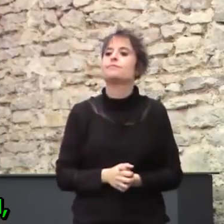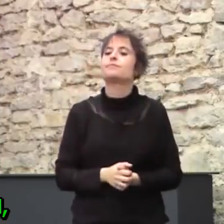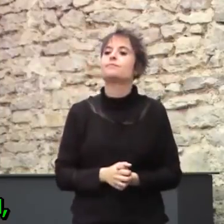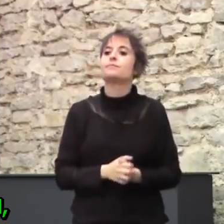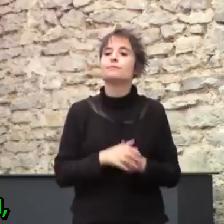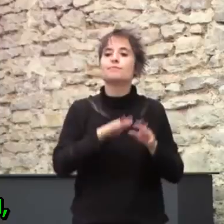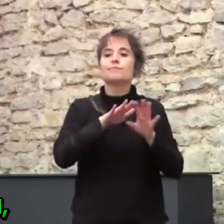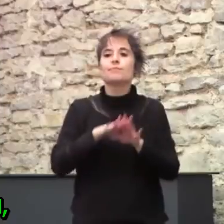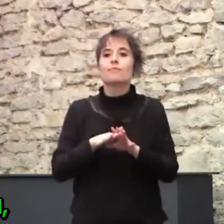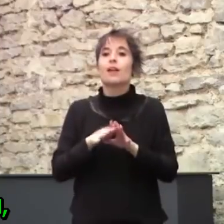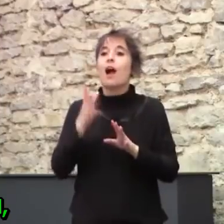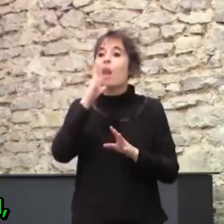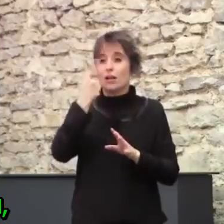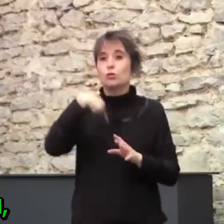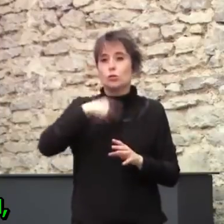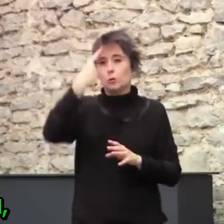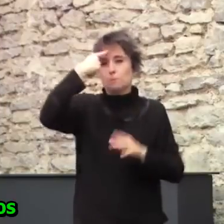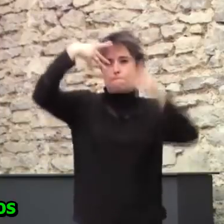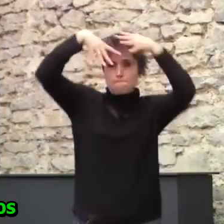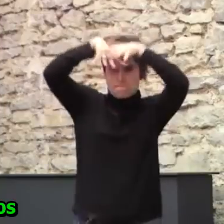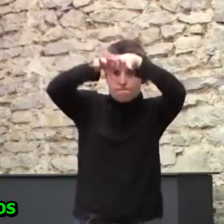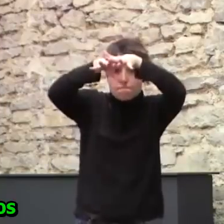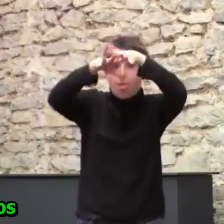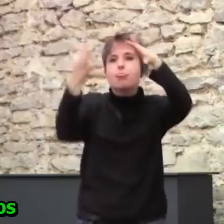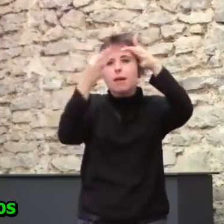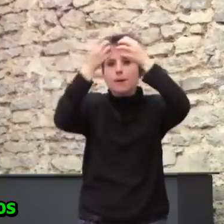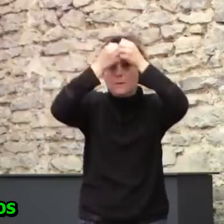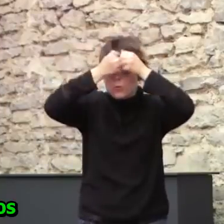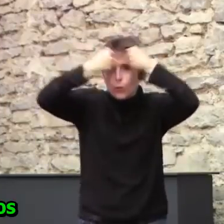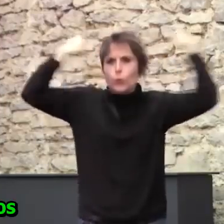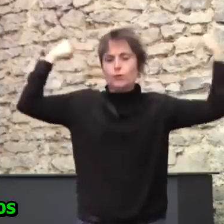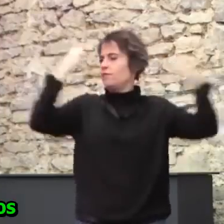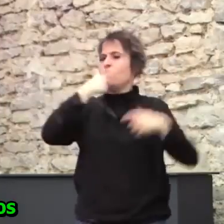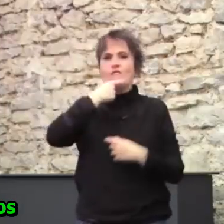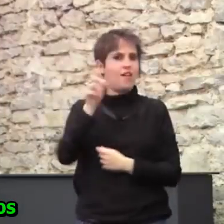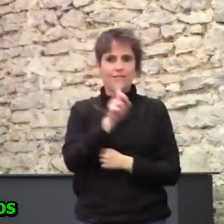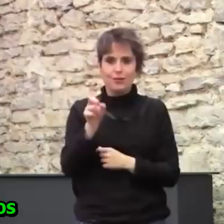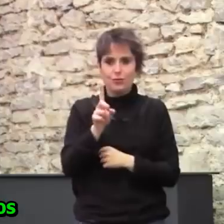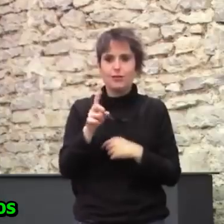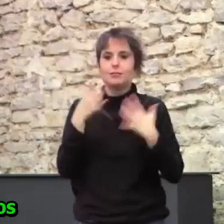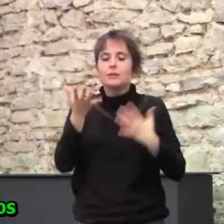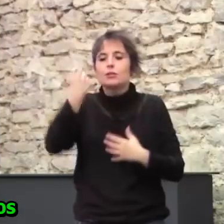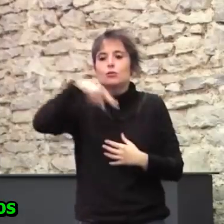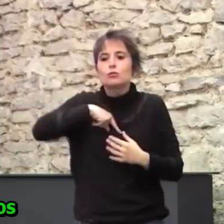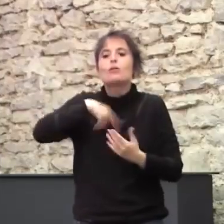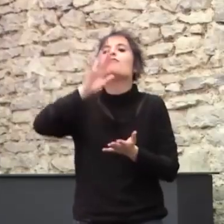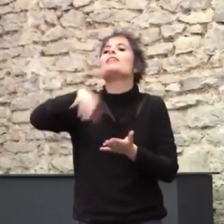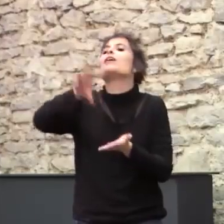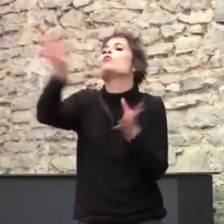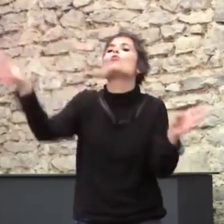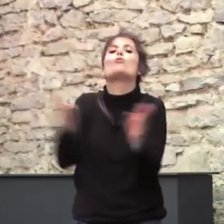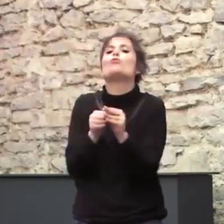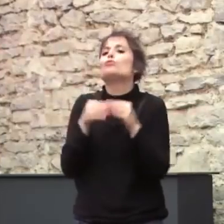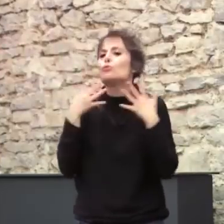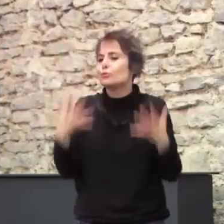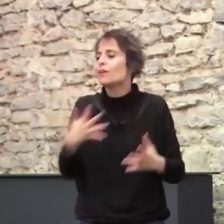El tema de desaprender lo que hemos desaprendido no es fácil, pero la conclusión a la que hemos llegado todas y todos en